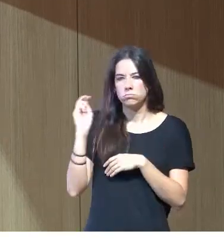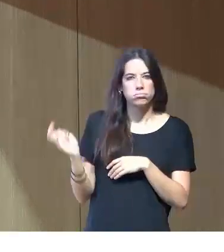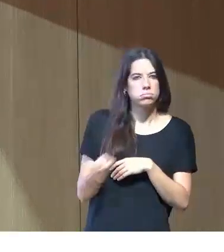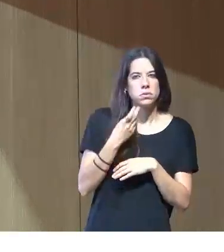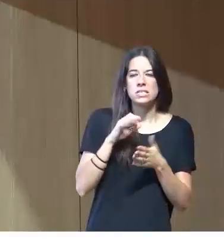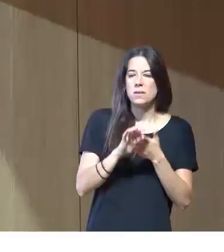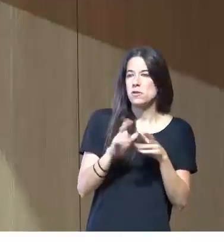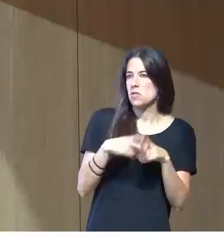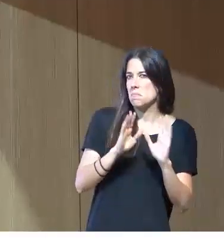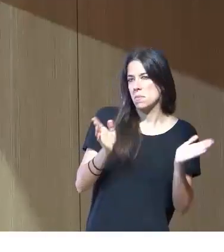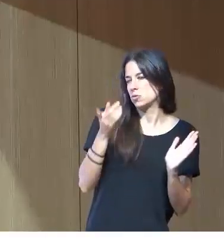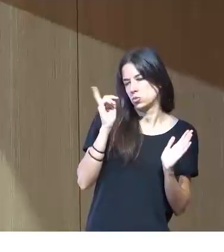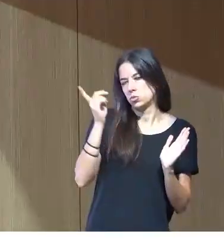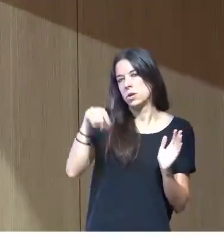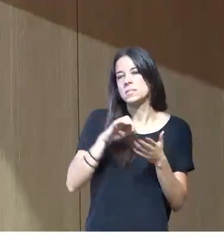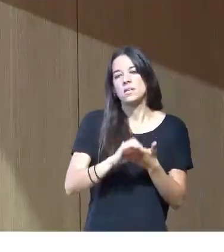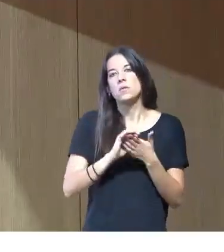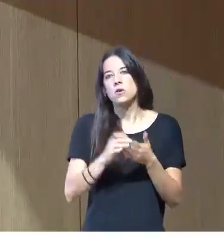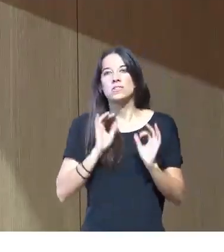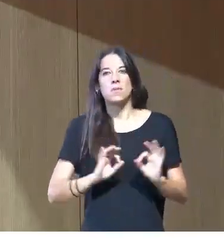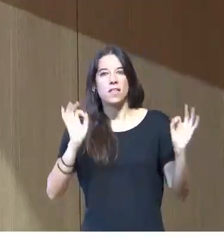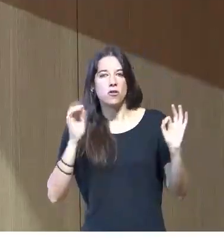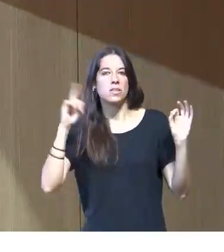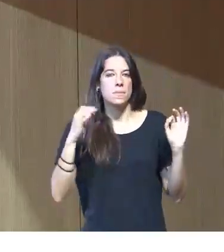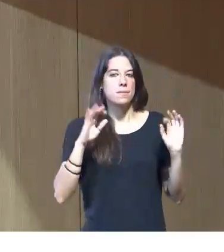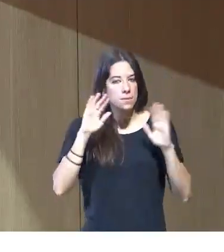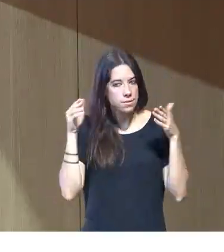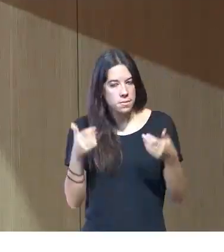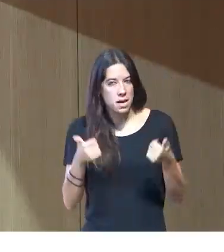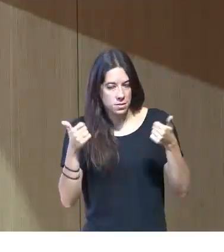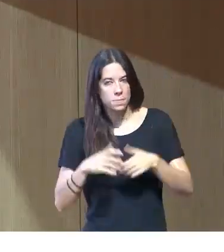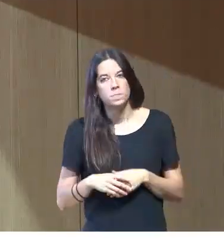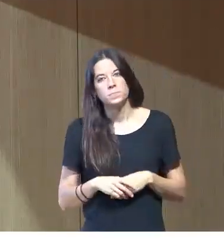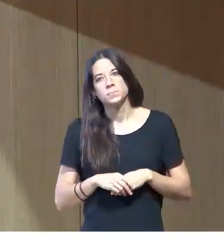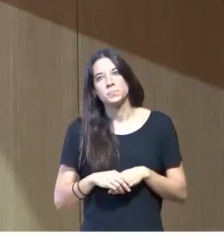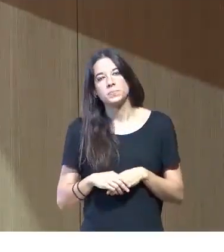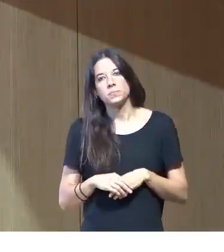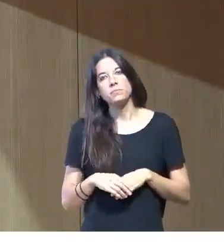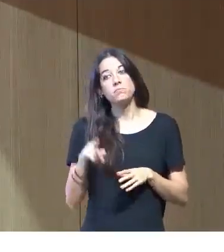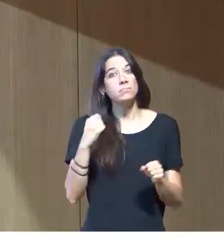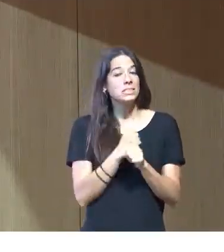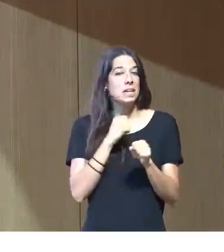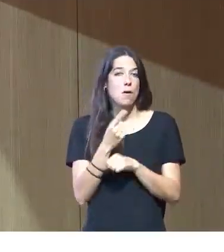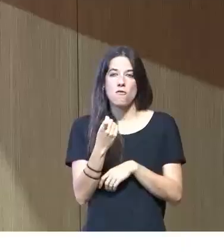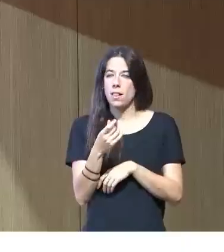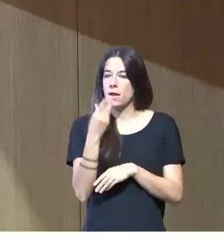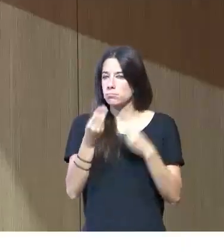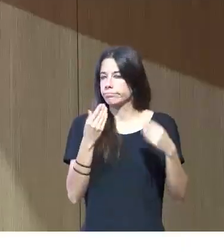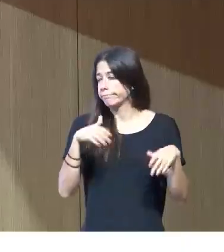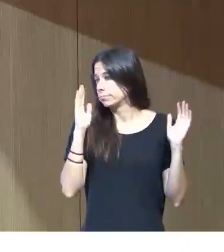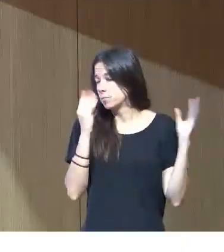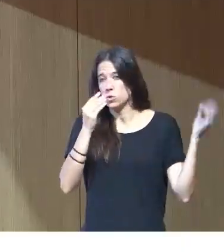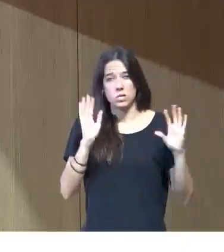servicios sociales sino también desde los servicios especializados Hay un montón de trabajo por hacer metiendo